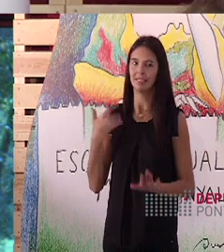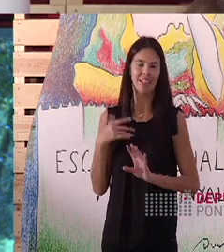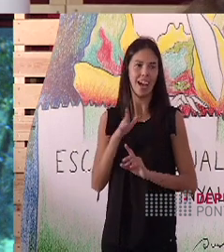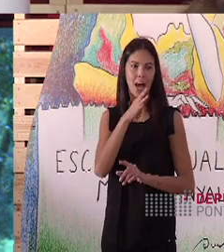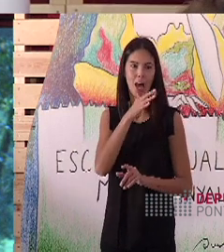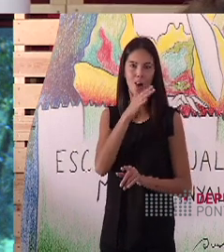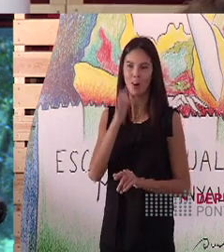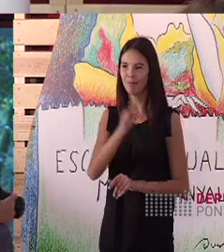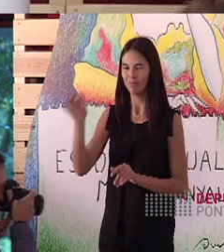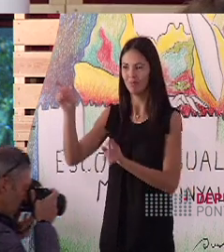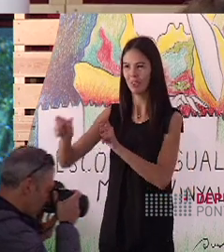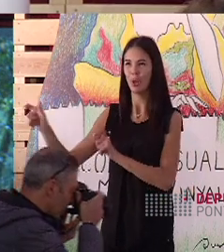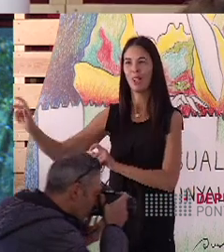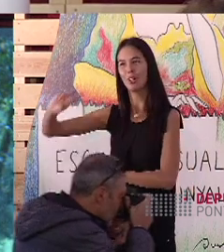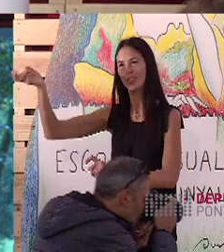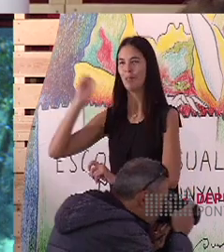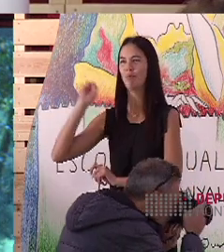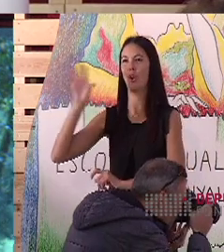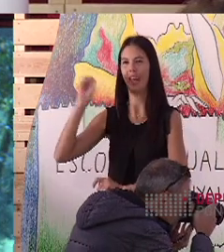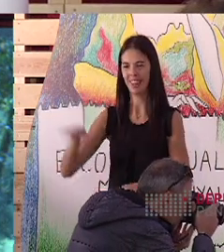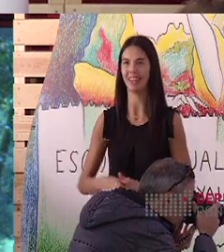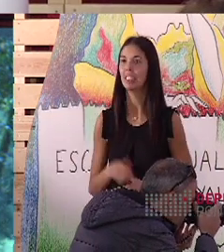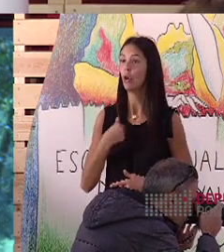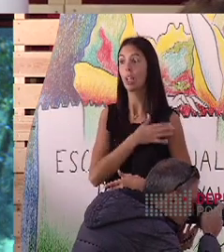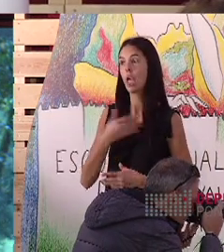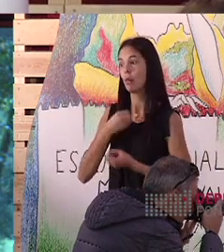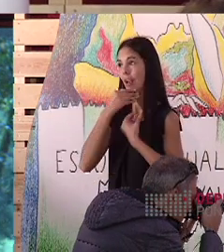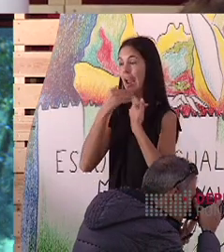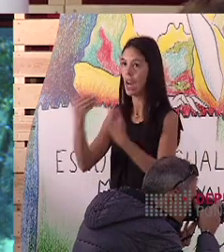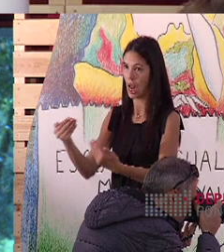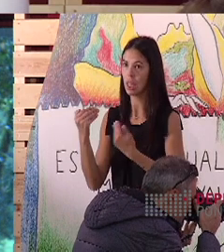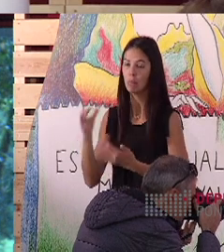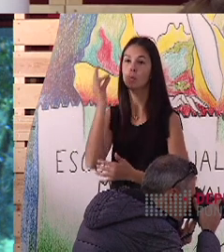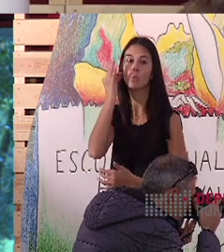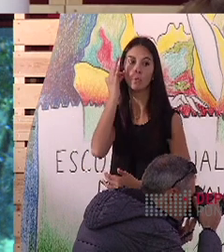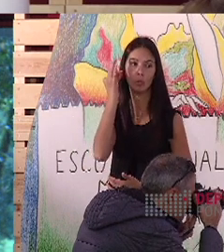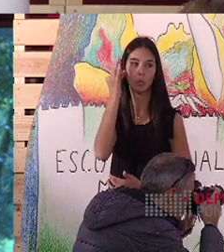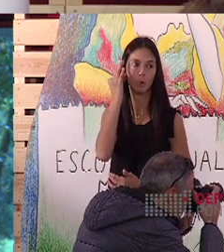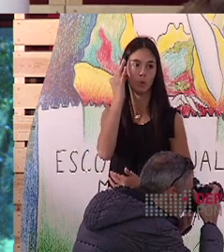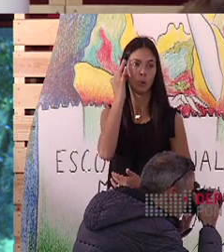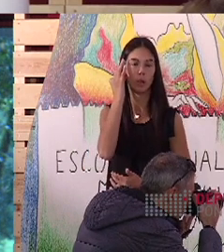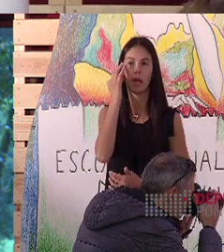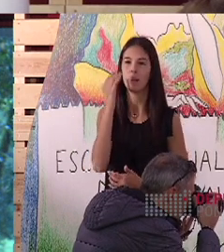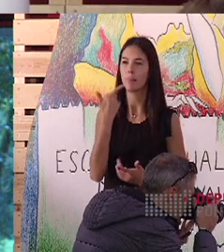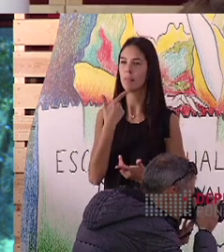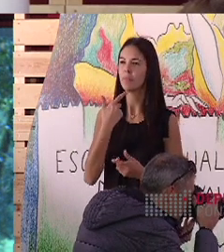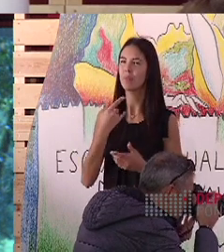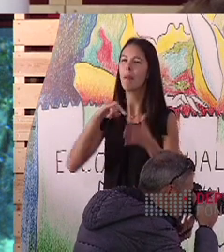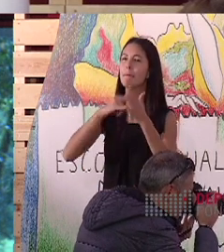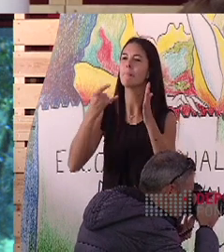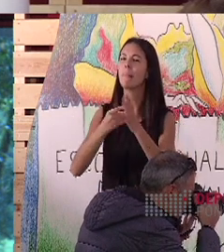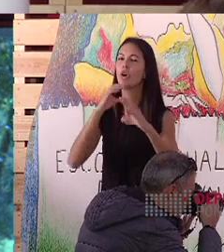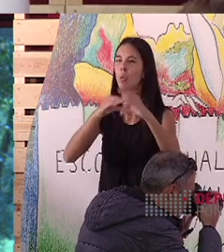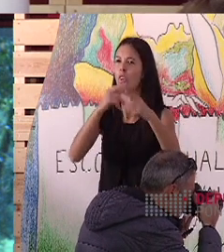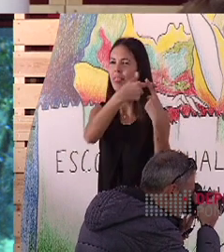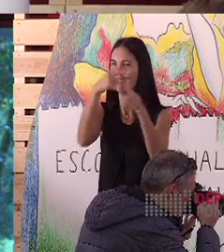deixo coas ponentes, tamén lle quero agradecer moito ás mulleres dos diferentes medios de